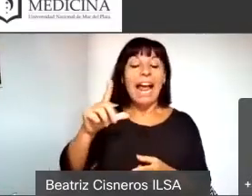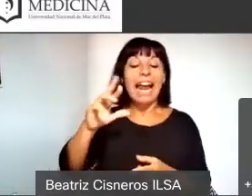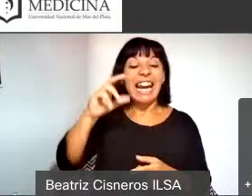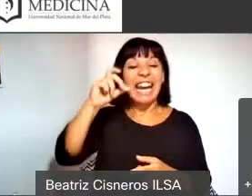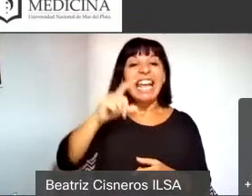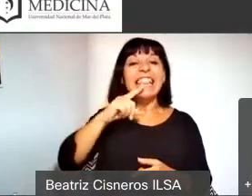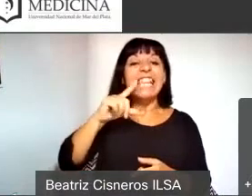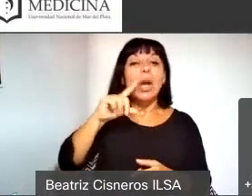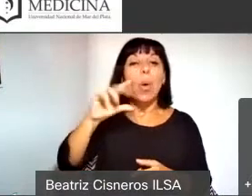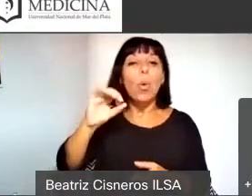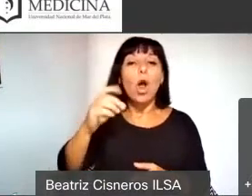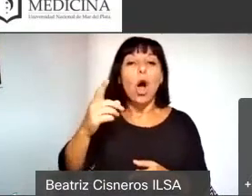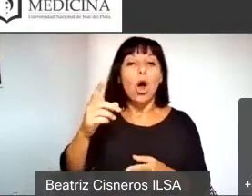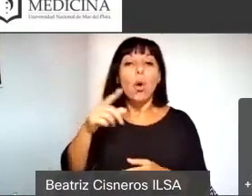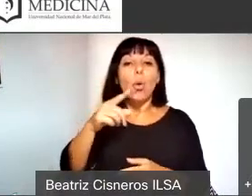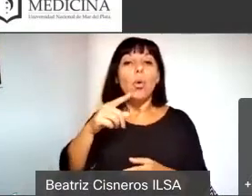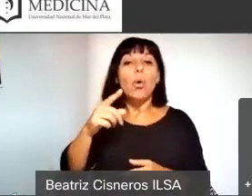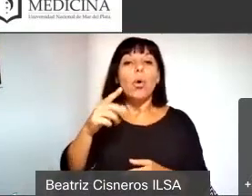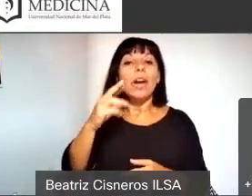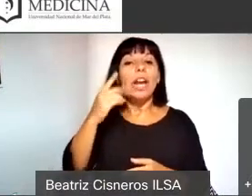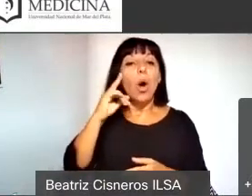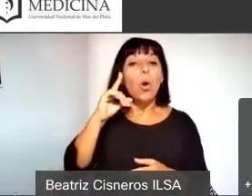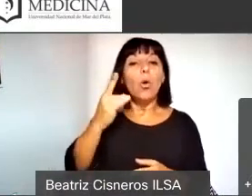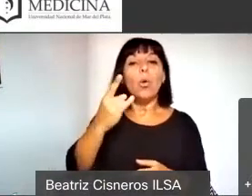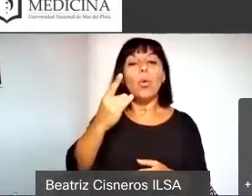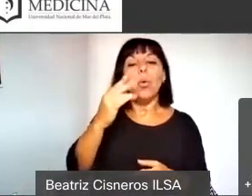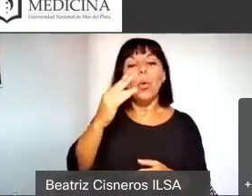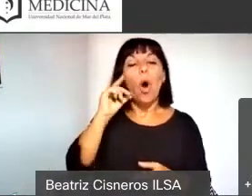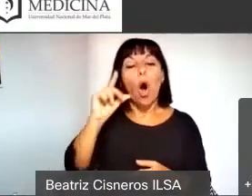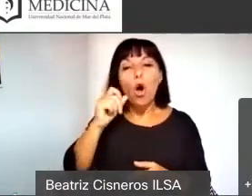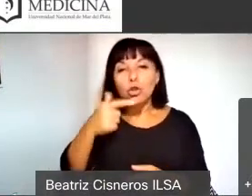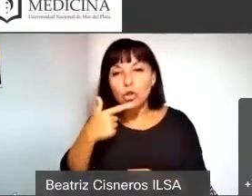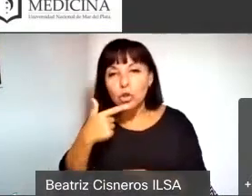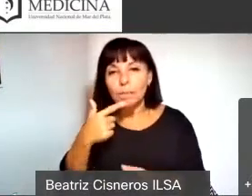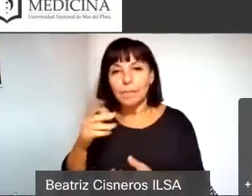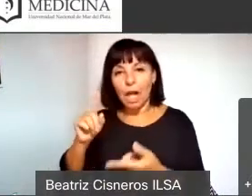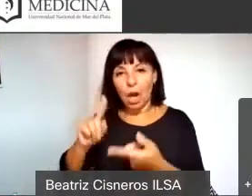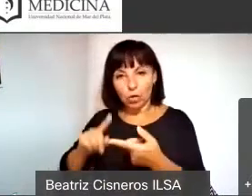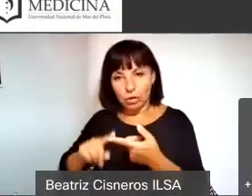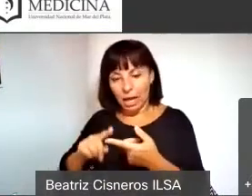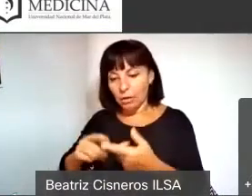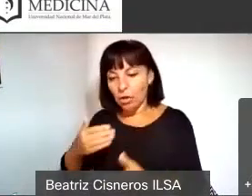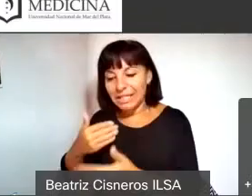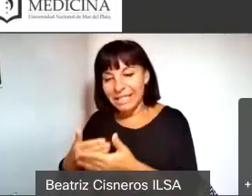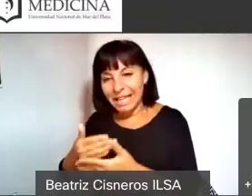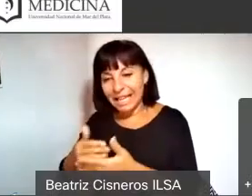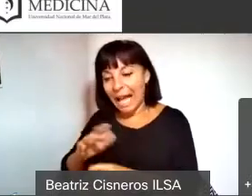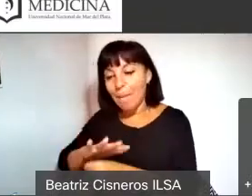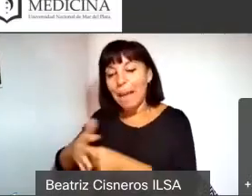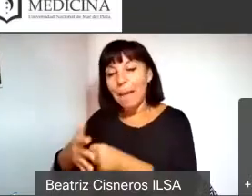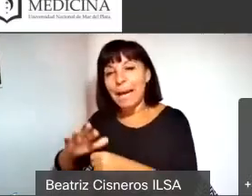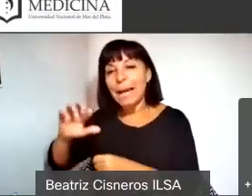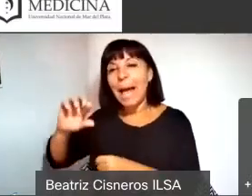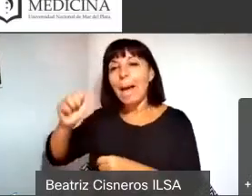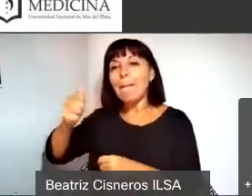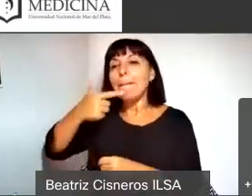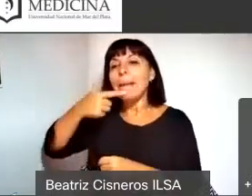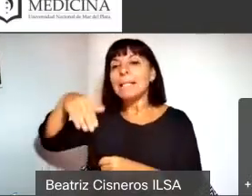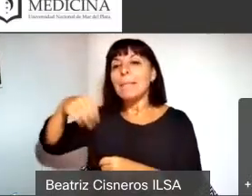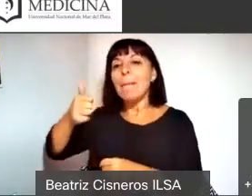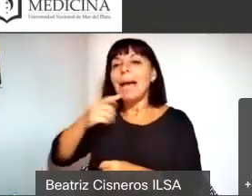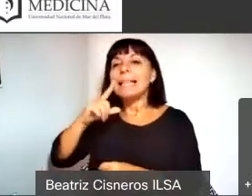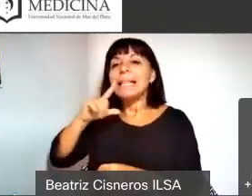más próximo a la membrana plasmática, digamos. Y en él ocurren diferentes procesos, llevan adelante diferentes